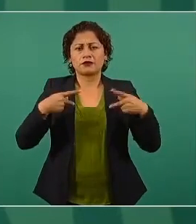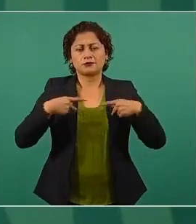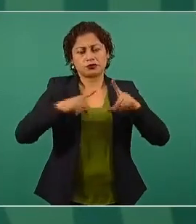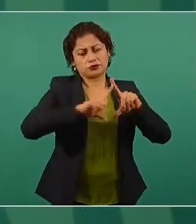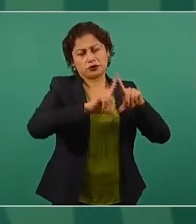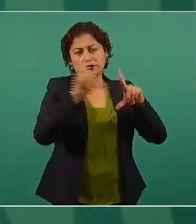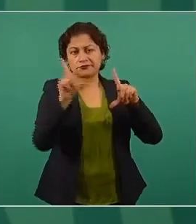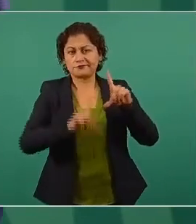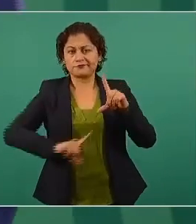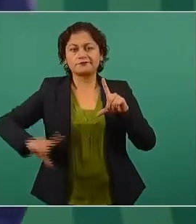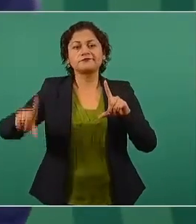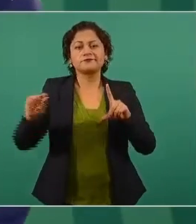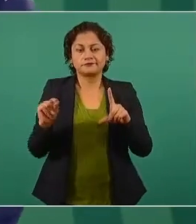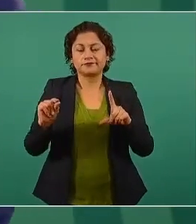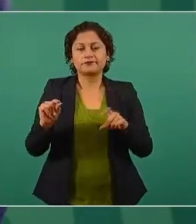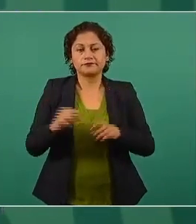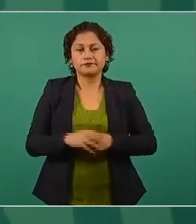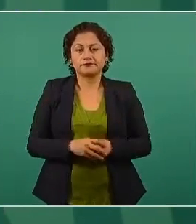el que